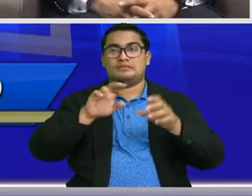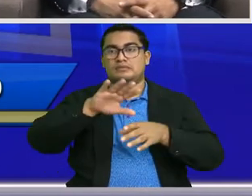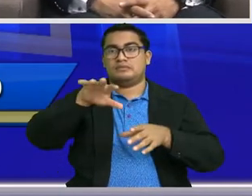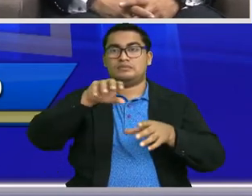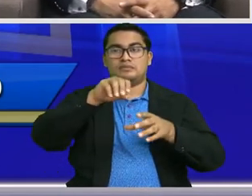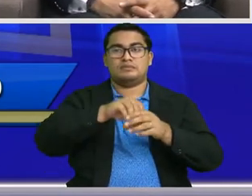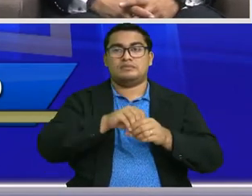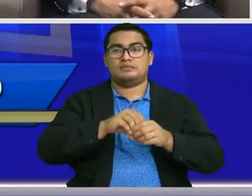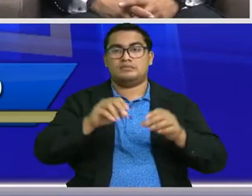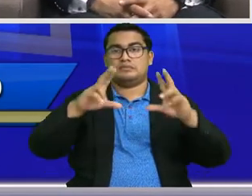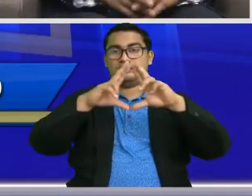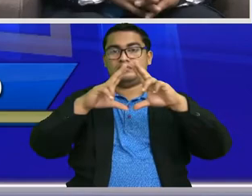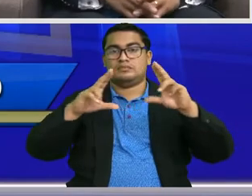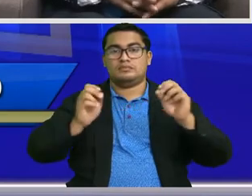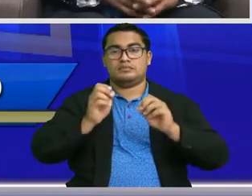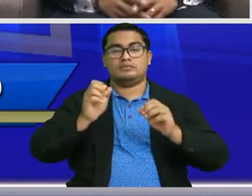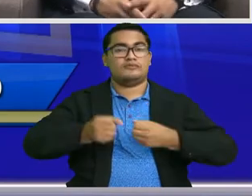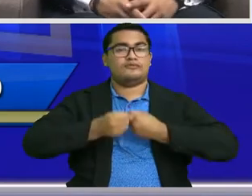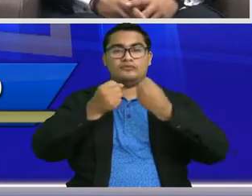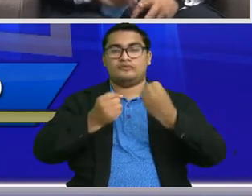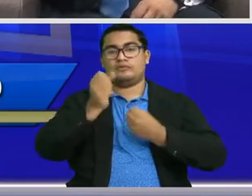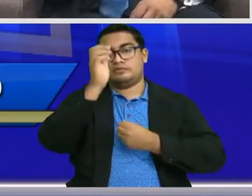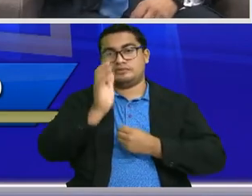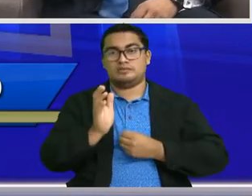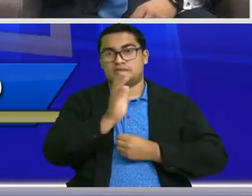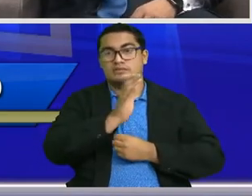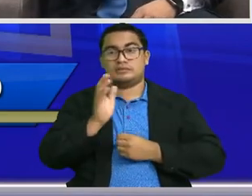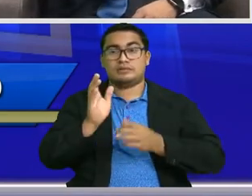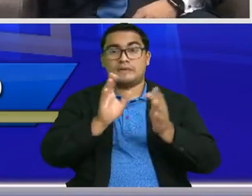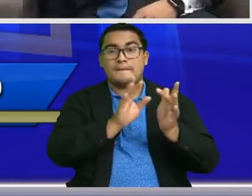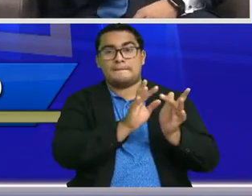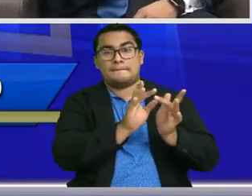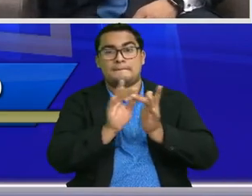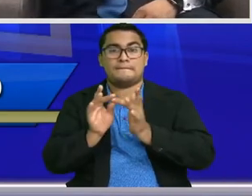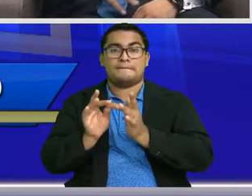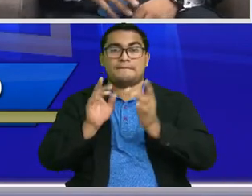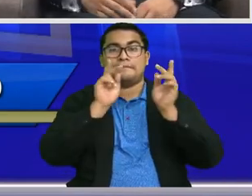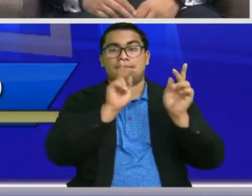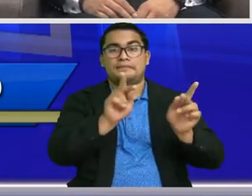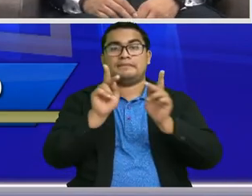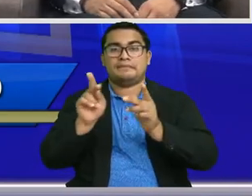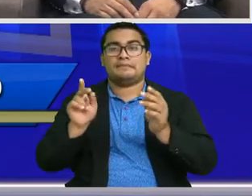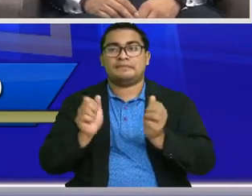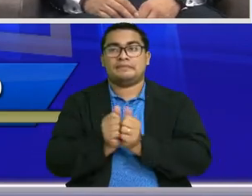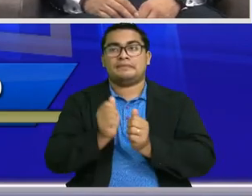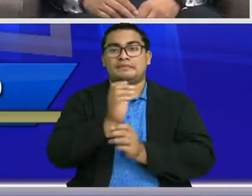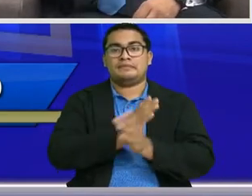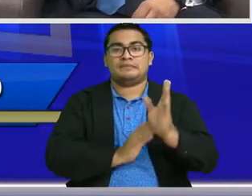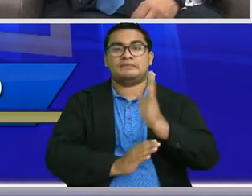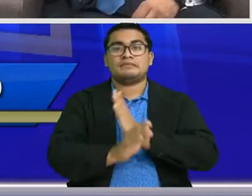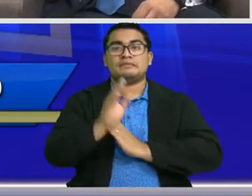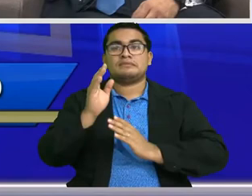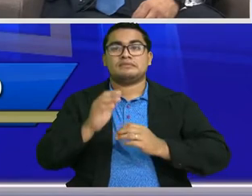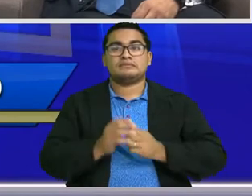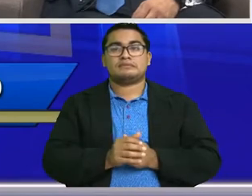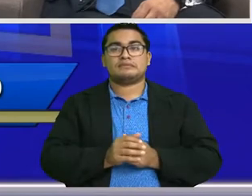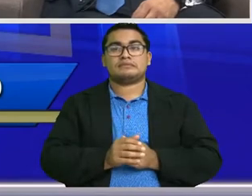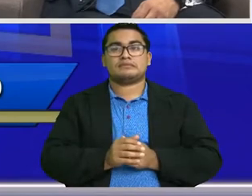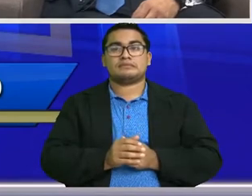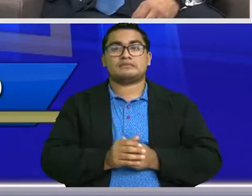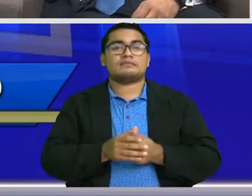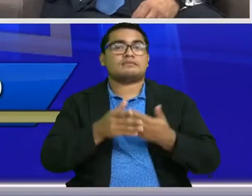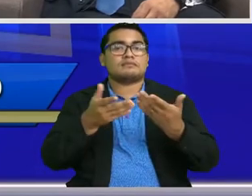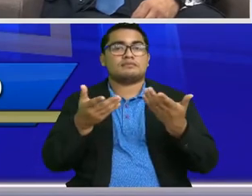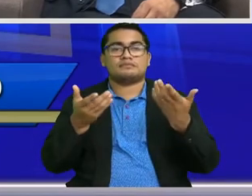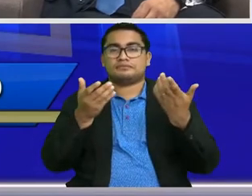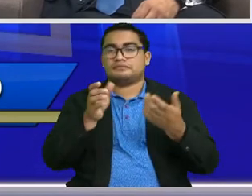Nicaragua Fuerza Bendita, que es una actividad, una plataforma específicamente para las personas con discapacidad. Entonces, si queremos hablar